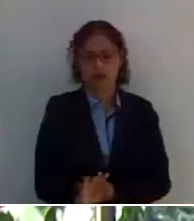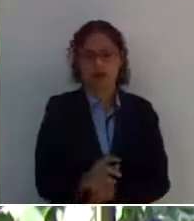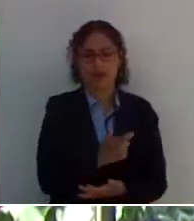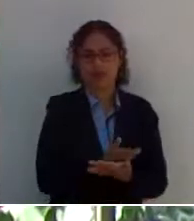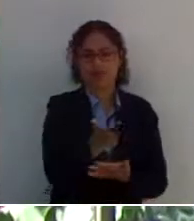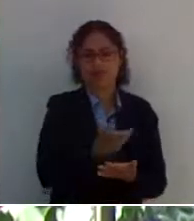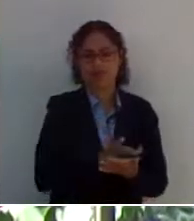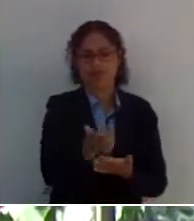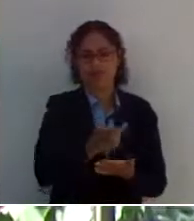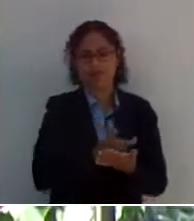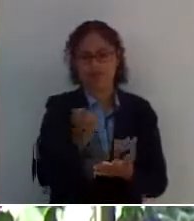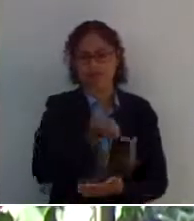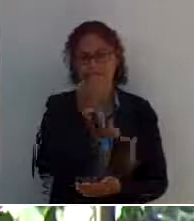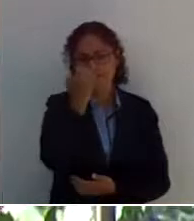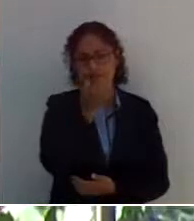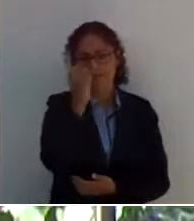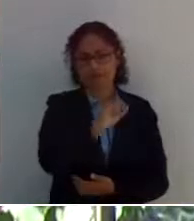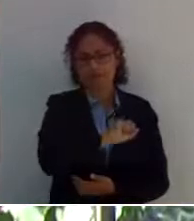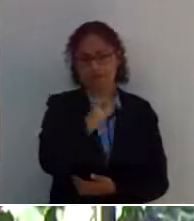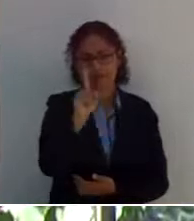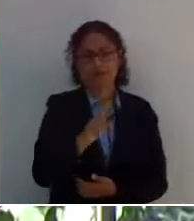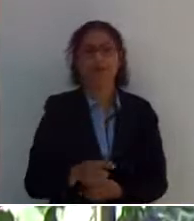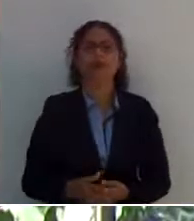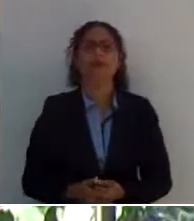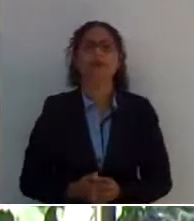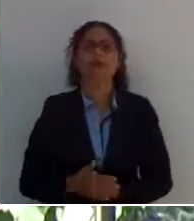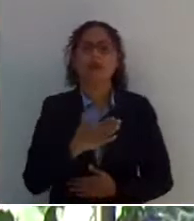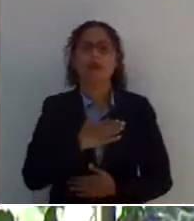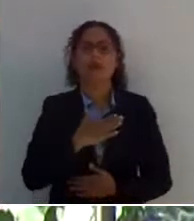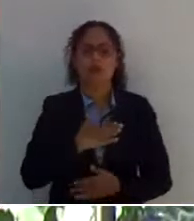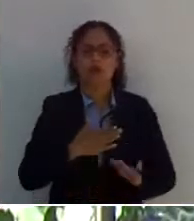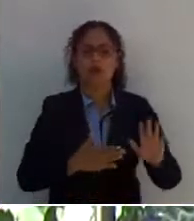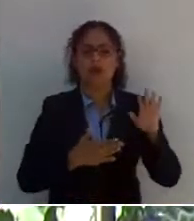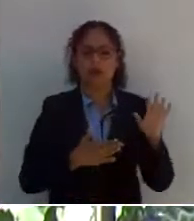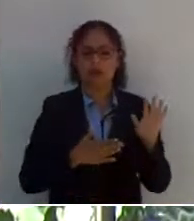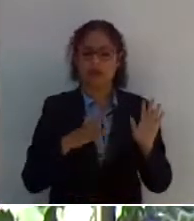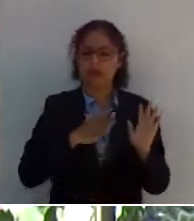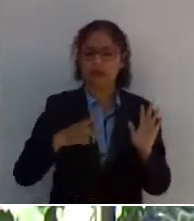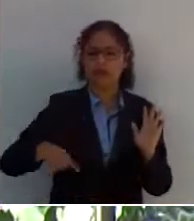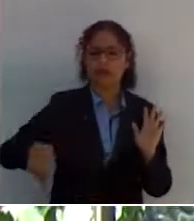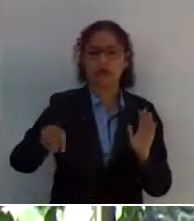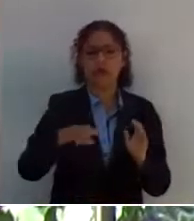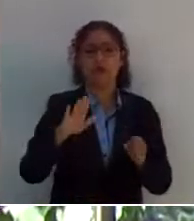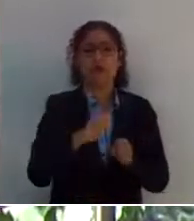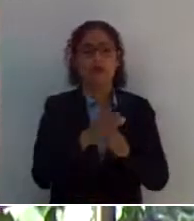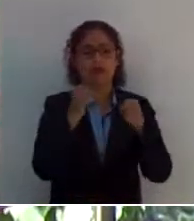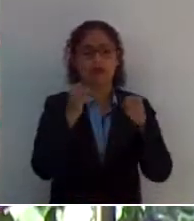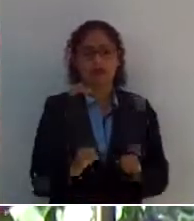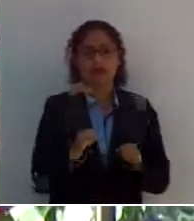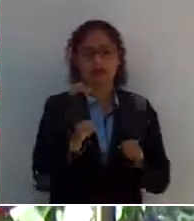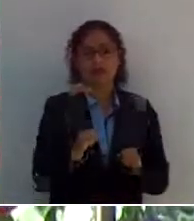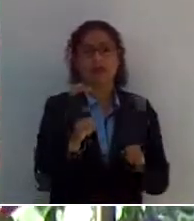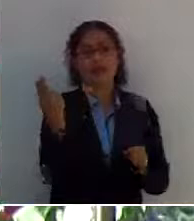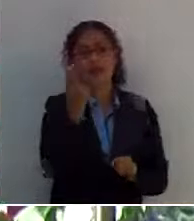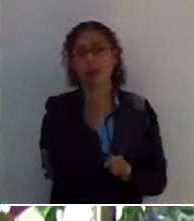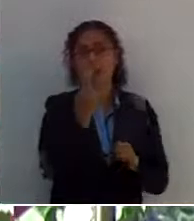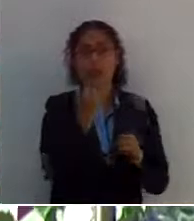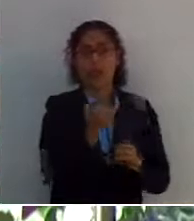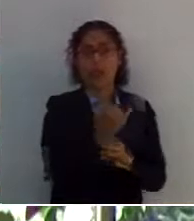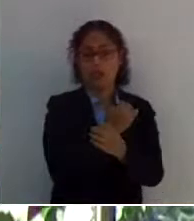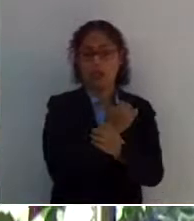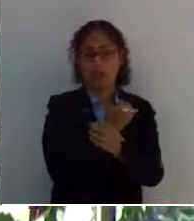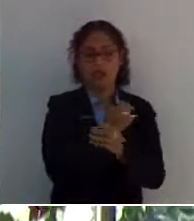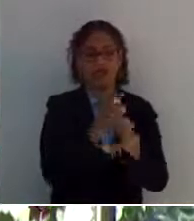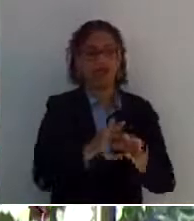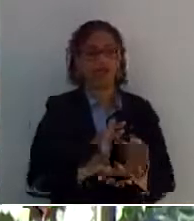de esta colegiatura y no tenemos límite. Estamos comprometidos con ustedes, porque la seguridad y la educación son pilares primordiales